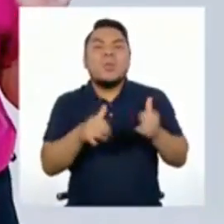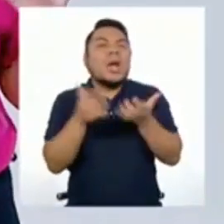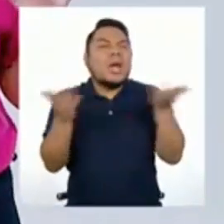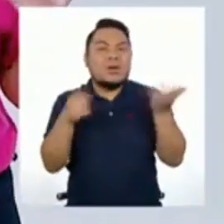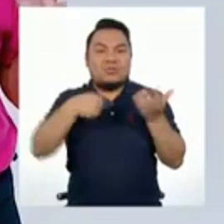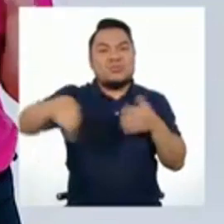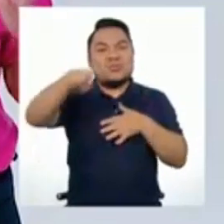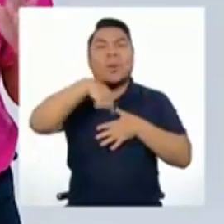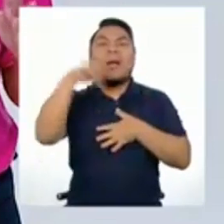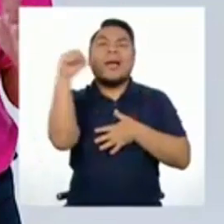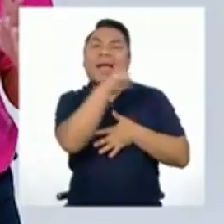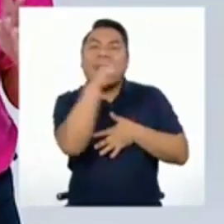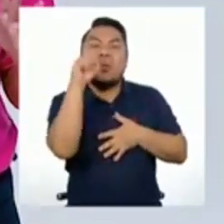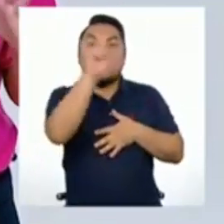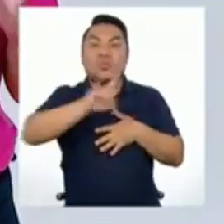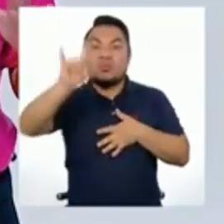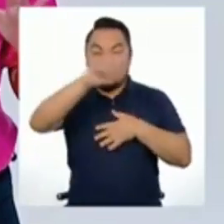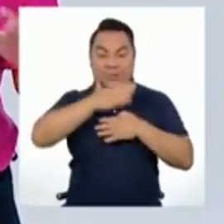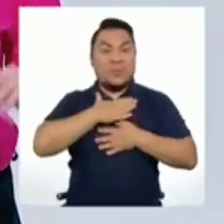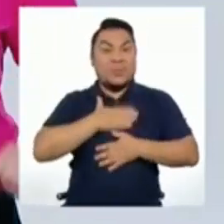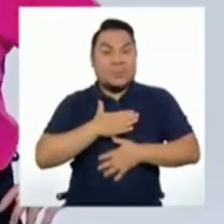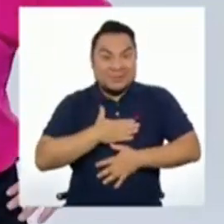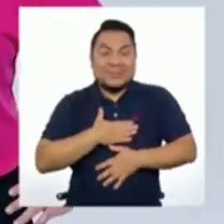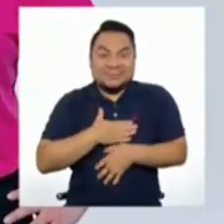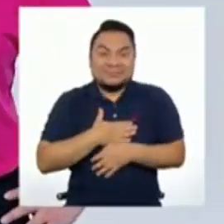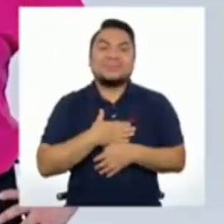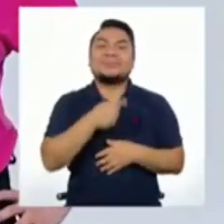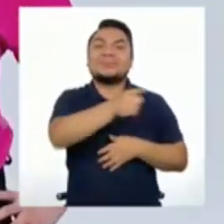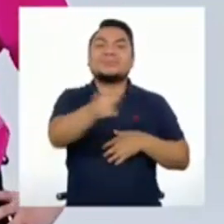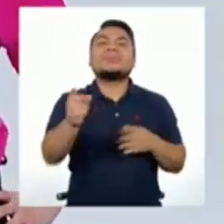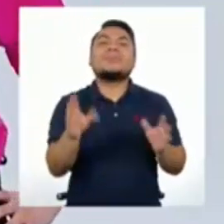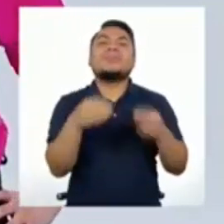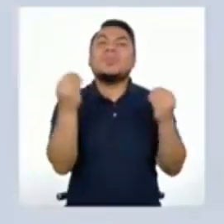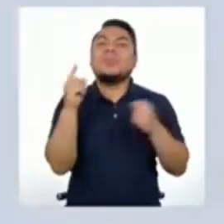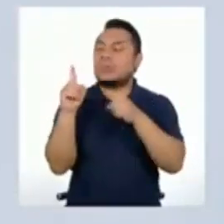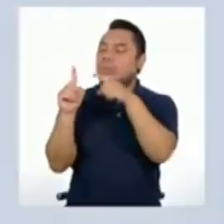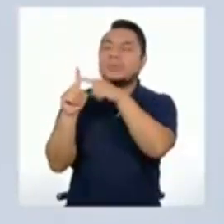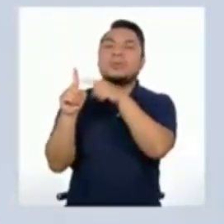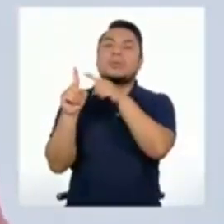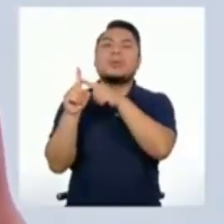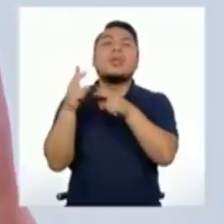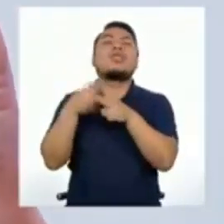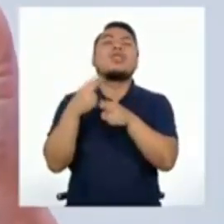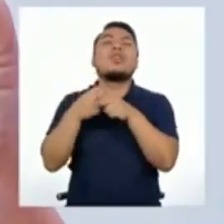el que vamos a cantar y utilizar nuestro cuerpo. Chicos, a ver, ¿cómo se llama este dedo?